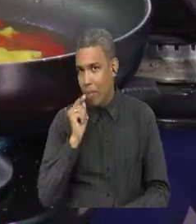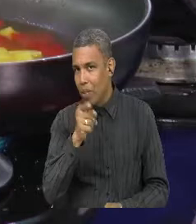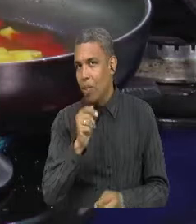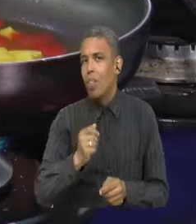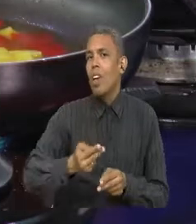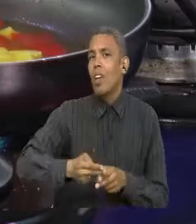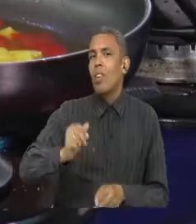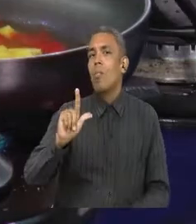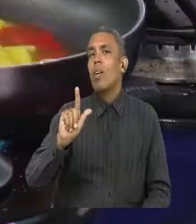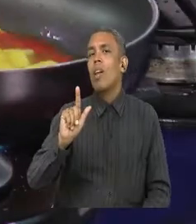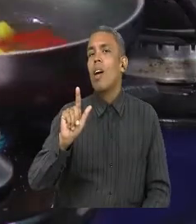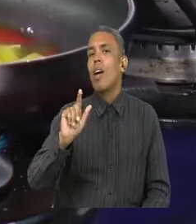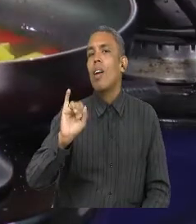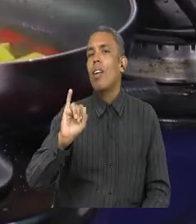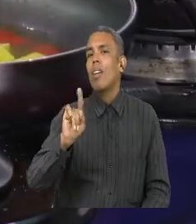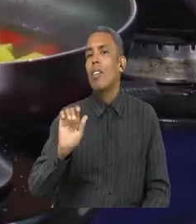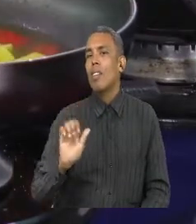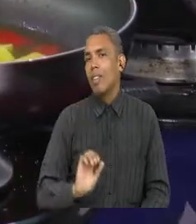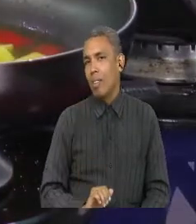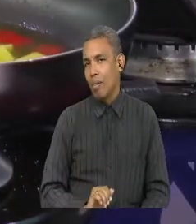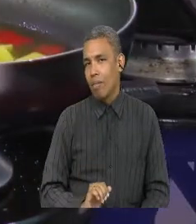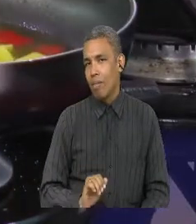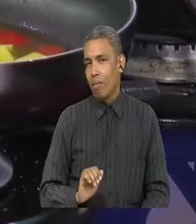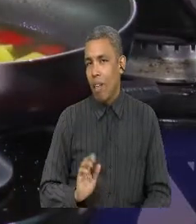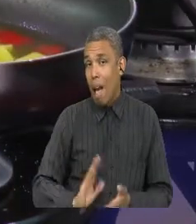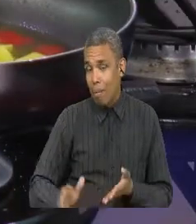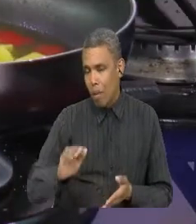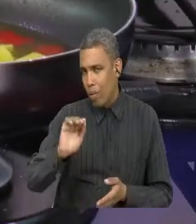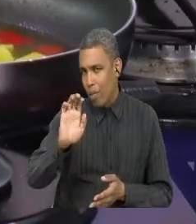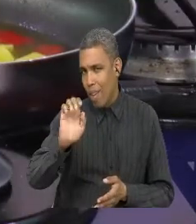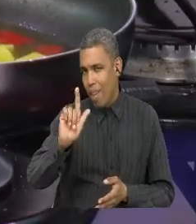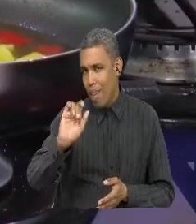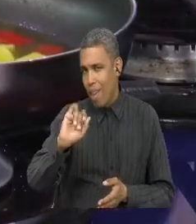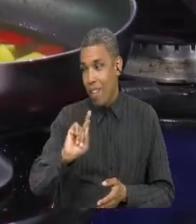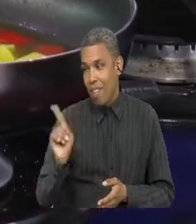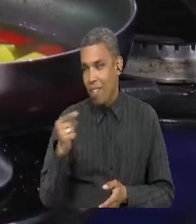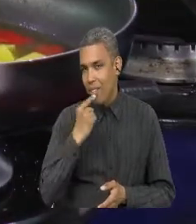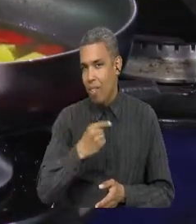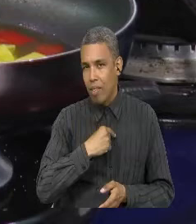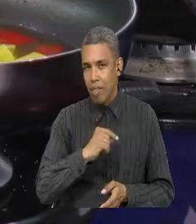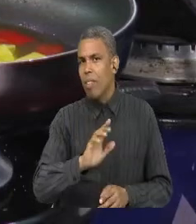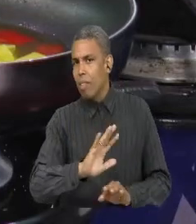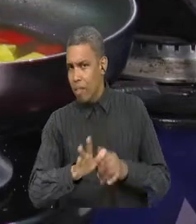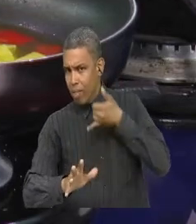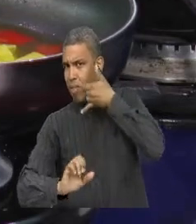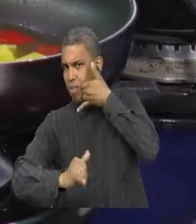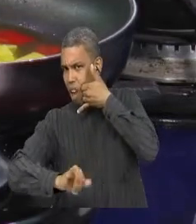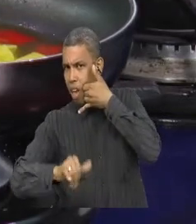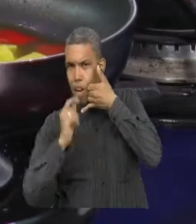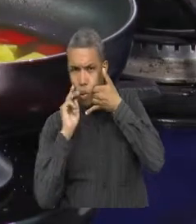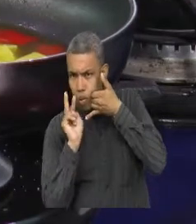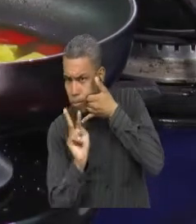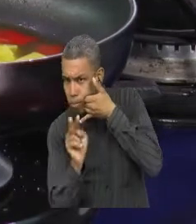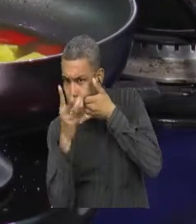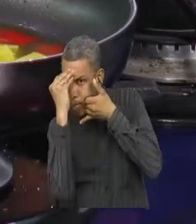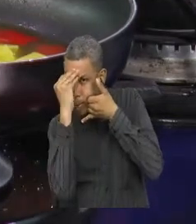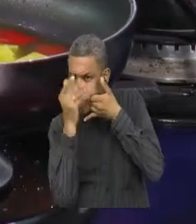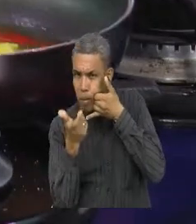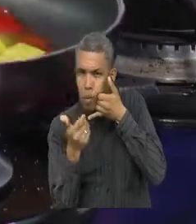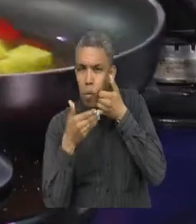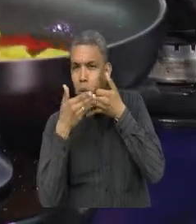perdón. Doña sí, Lisa. Señor, ya apunté la receta. Ah, ok, bueno, me parece excelente que ya la haya apuntado y siga concentradita para que usted pueda observar cómo es